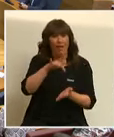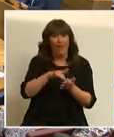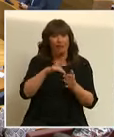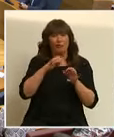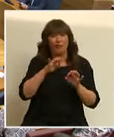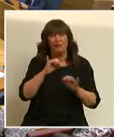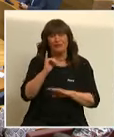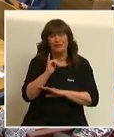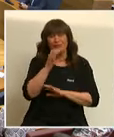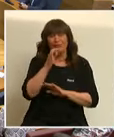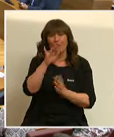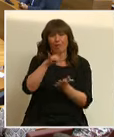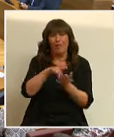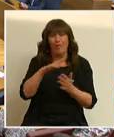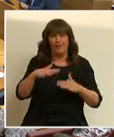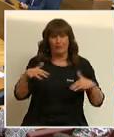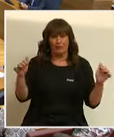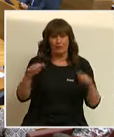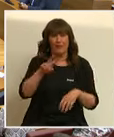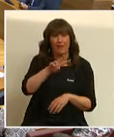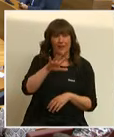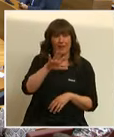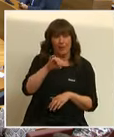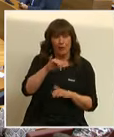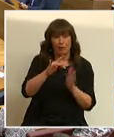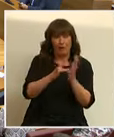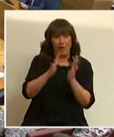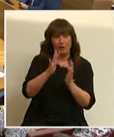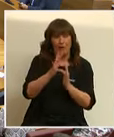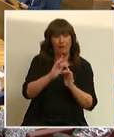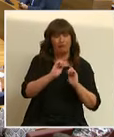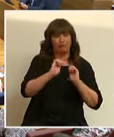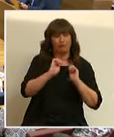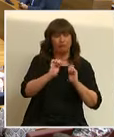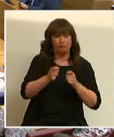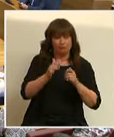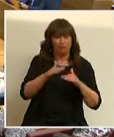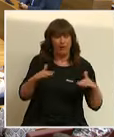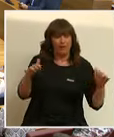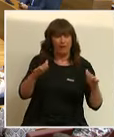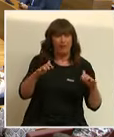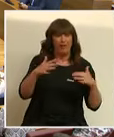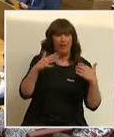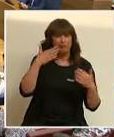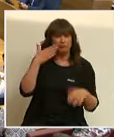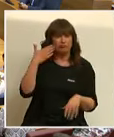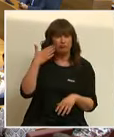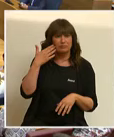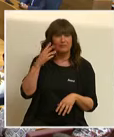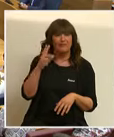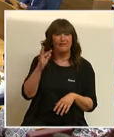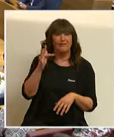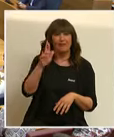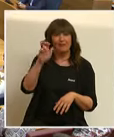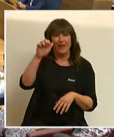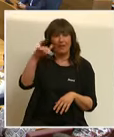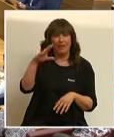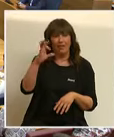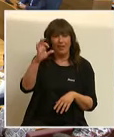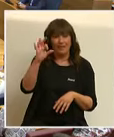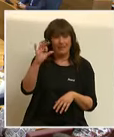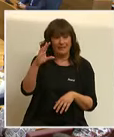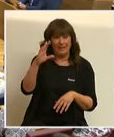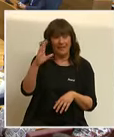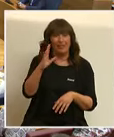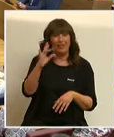Corts, 25 de abril, con la entrega de la alta distinción parlamentaria Francesc de Vinatea. Tiene